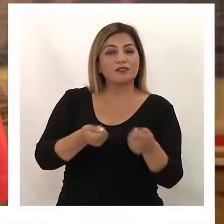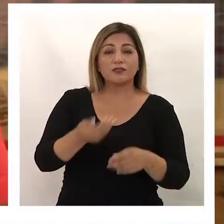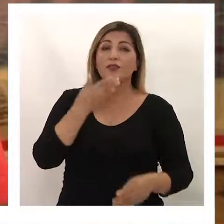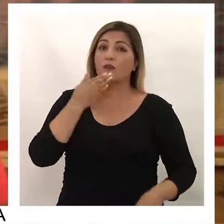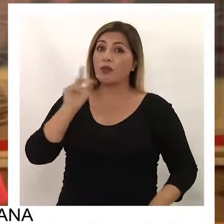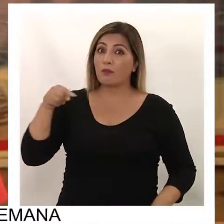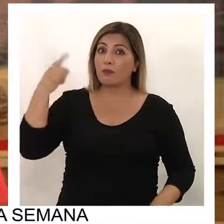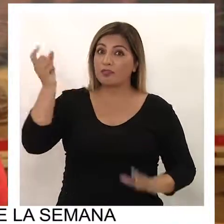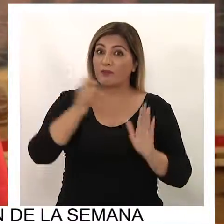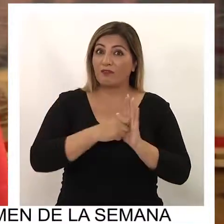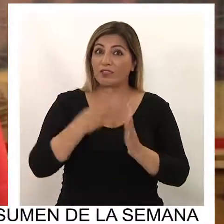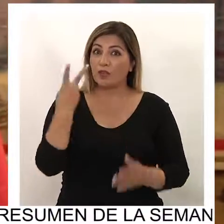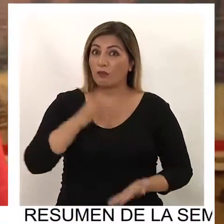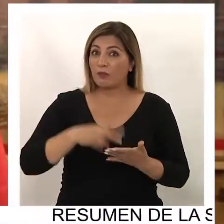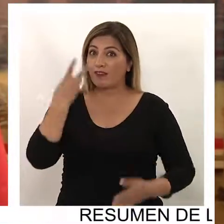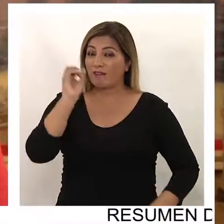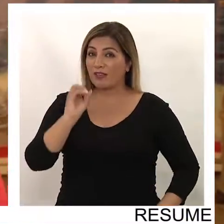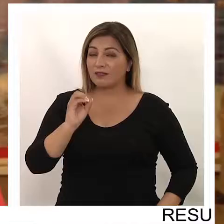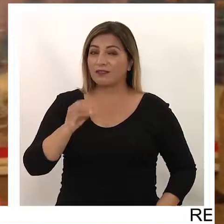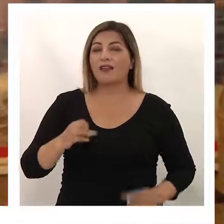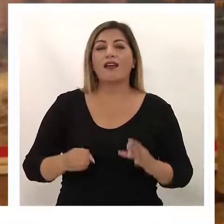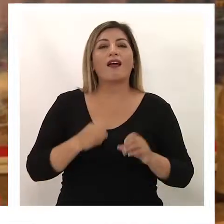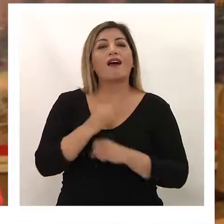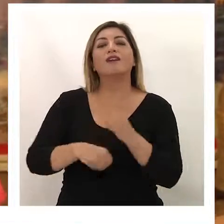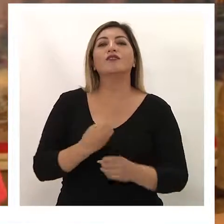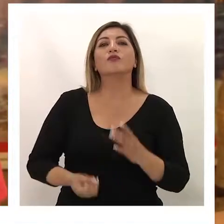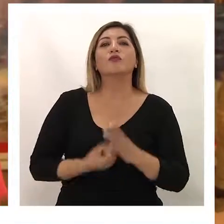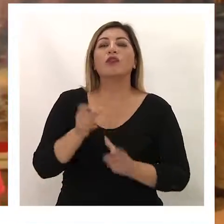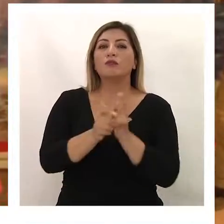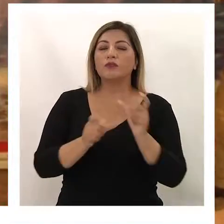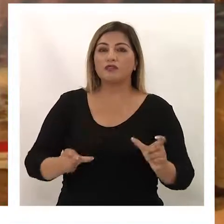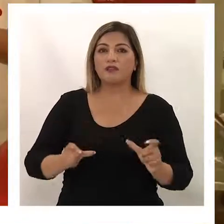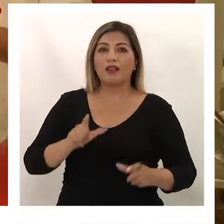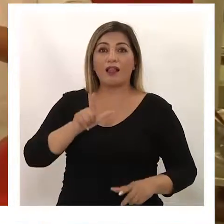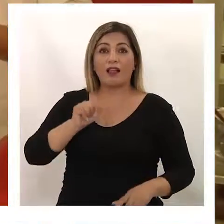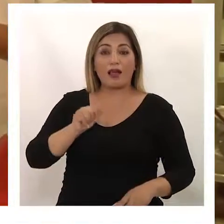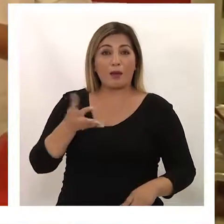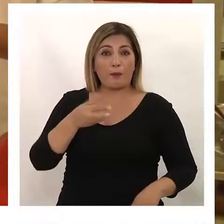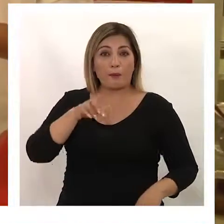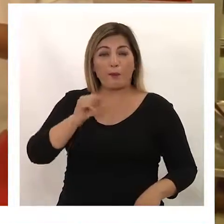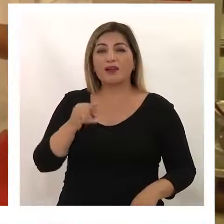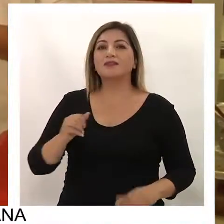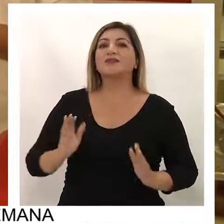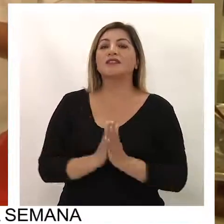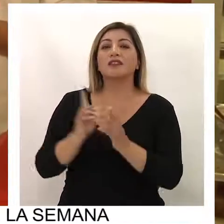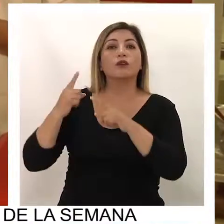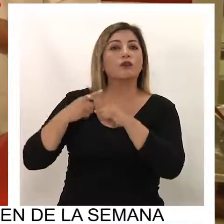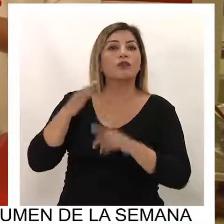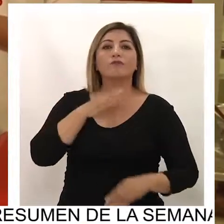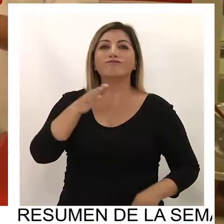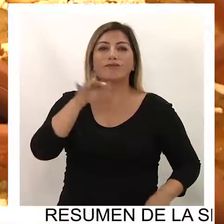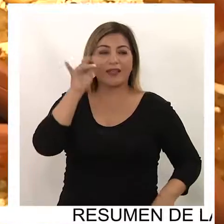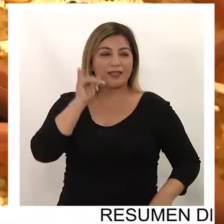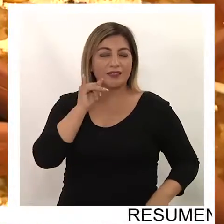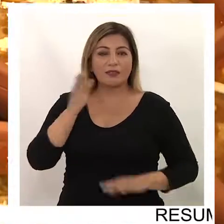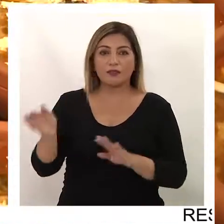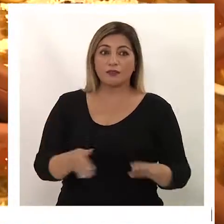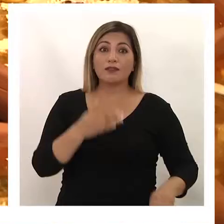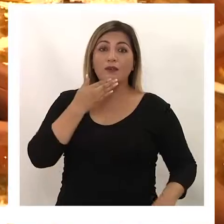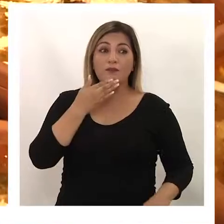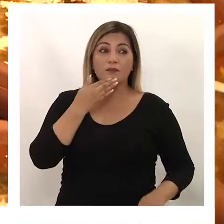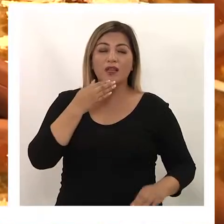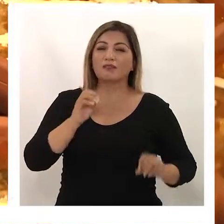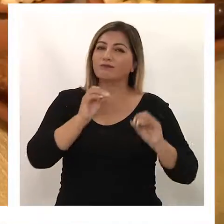y año nuevo la gente de La Paz y de Santa Cruz empiecen a visitar nuestra región La acción de promoción también incorporó una serie de